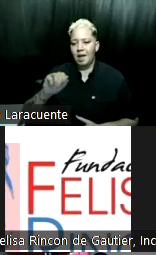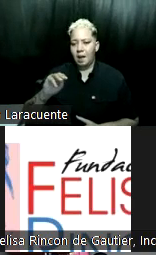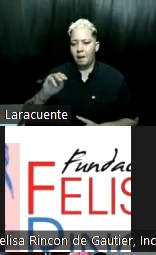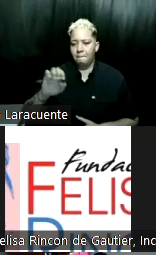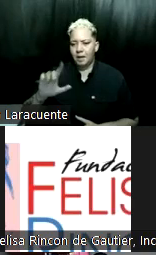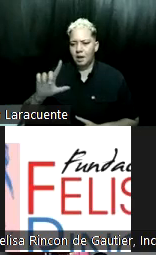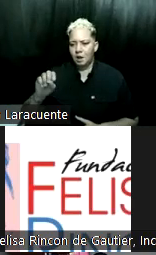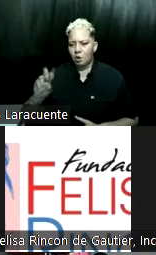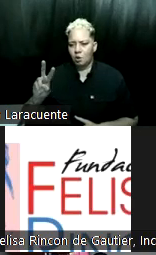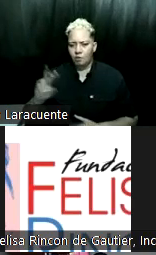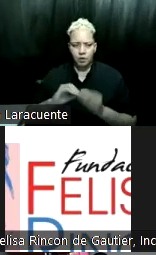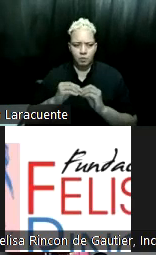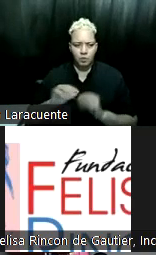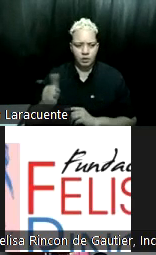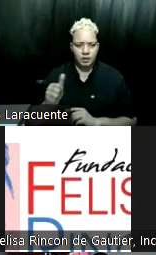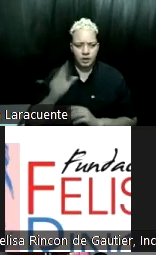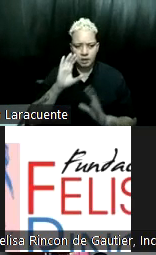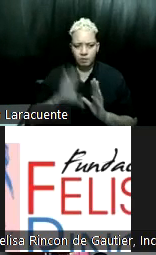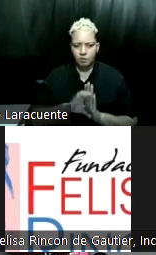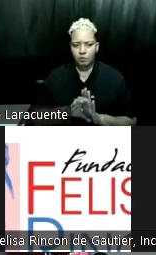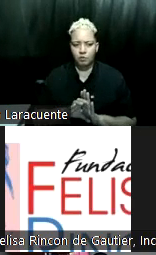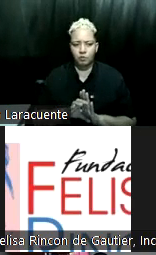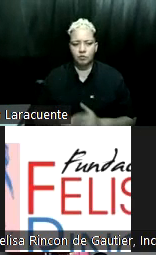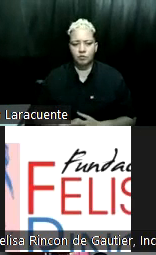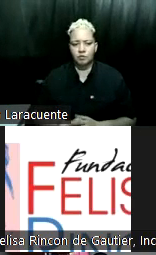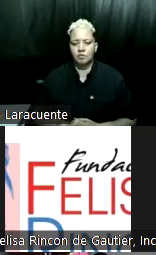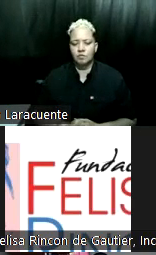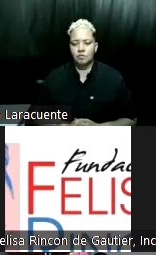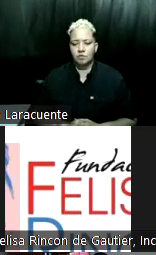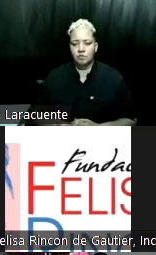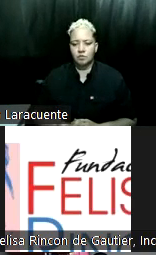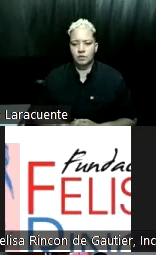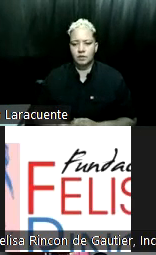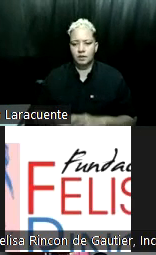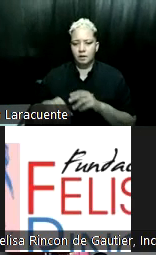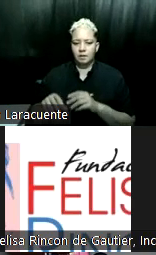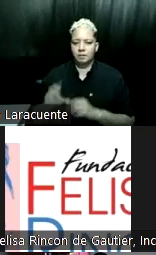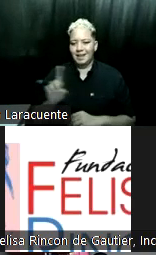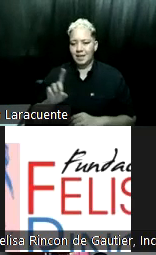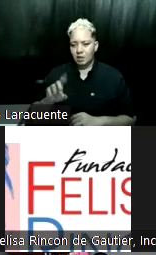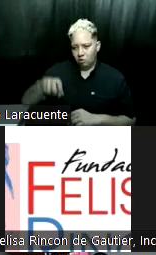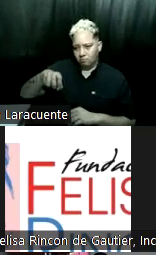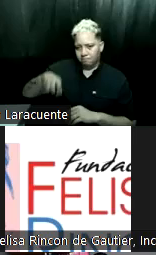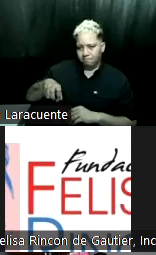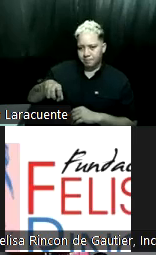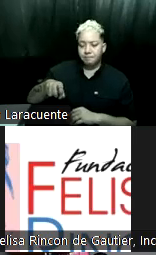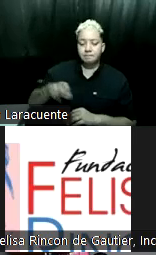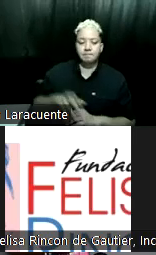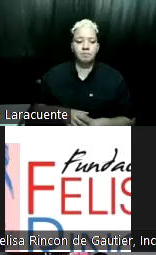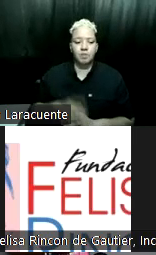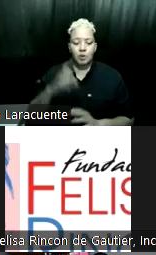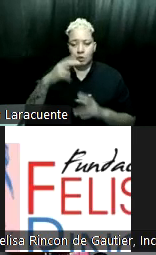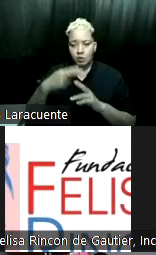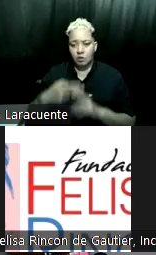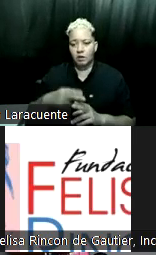es el número 10 en la foto, está en cuclillas a mano derecha. Se le conocía como el